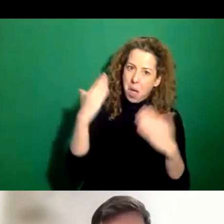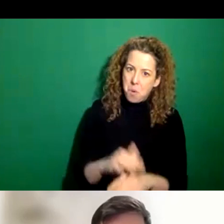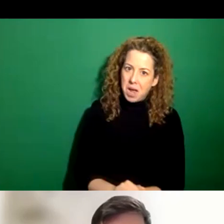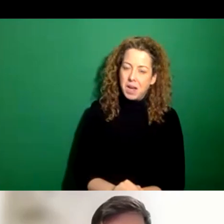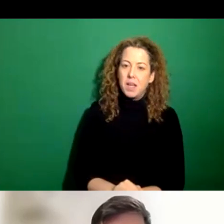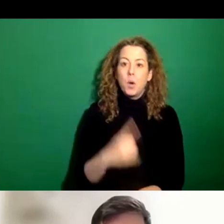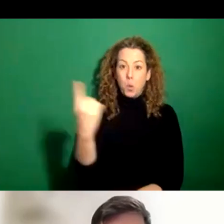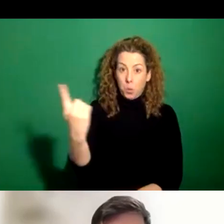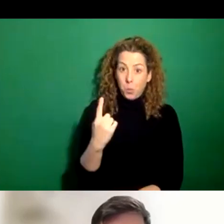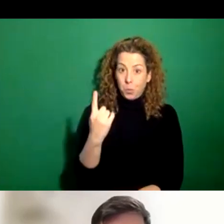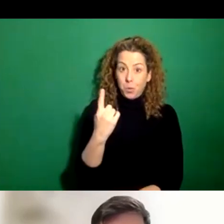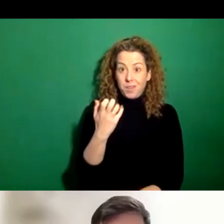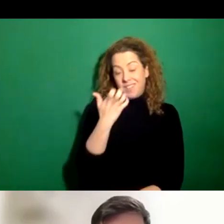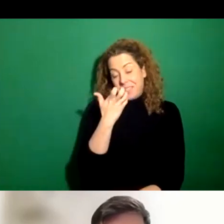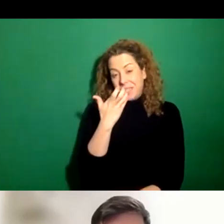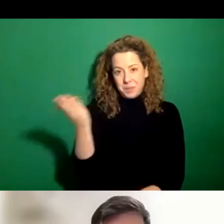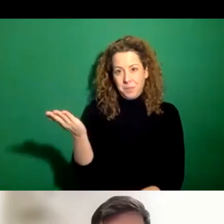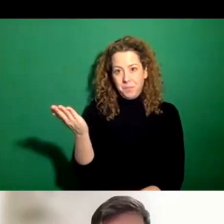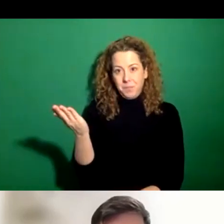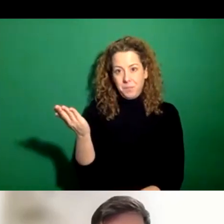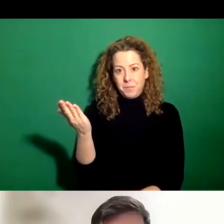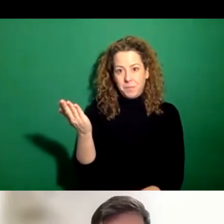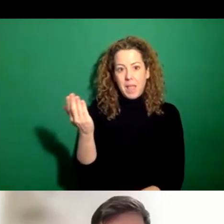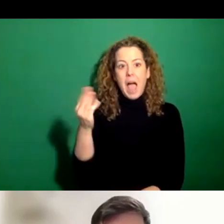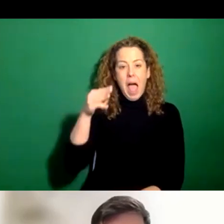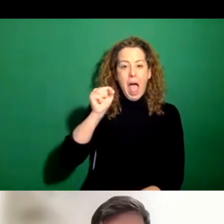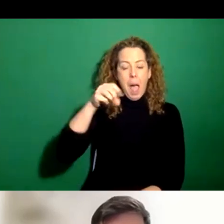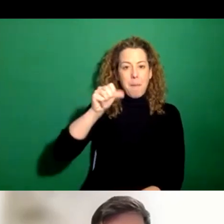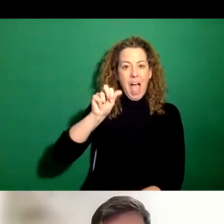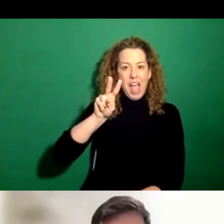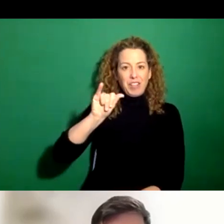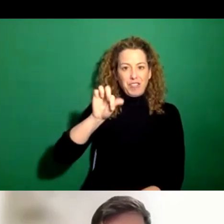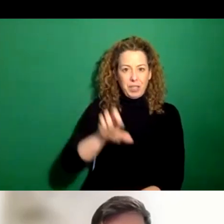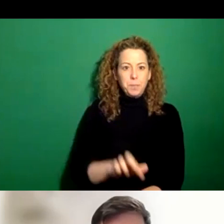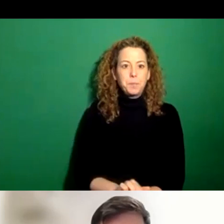ellos, además, el ejemplo tenemos el de Mutilma Amavir, ¿no? Sí.